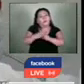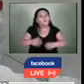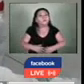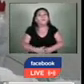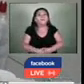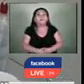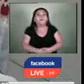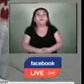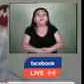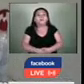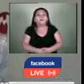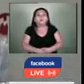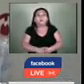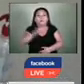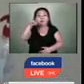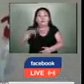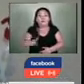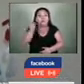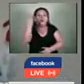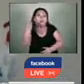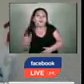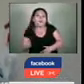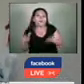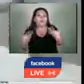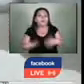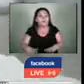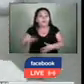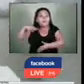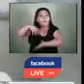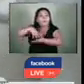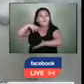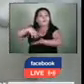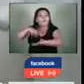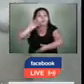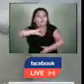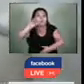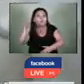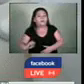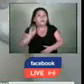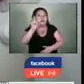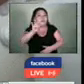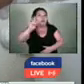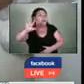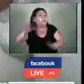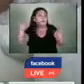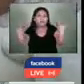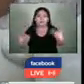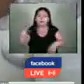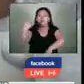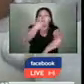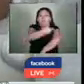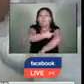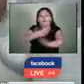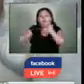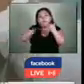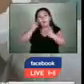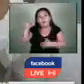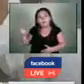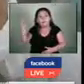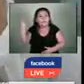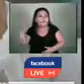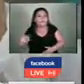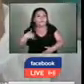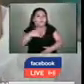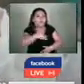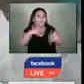vacunación. Hasta la fecha, el 45% de la población ha sido vacunada según el ministro de Salud,